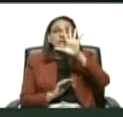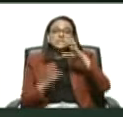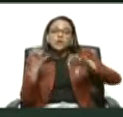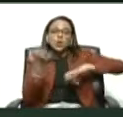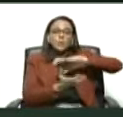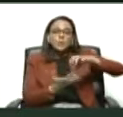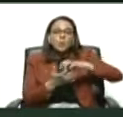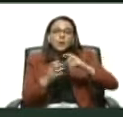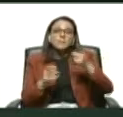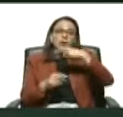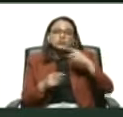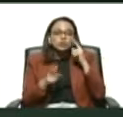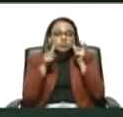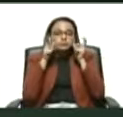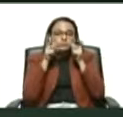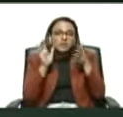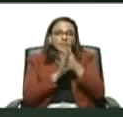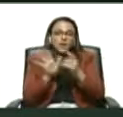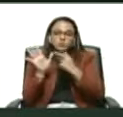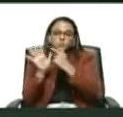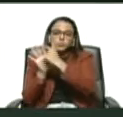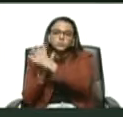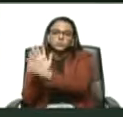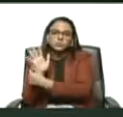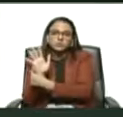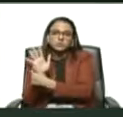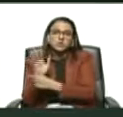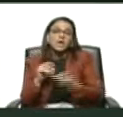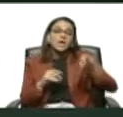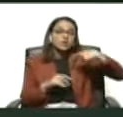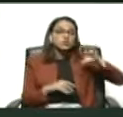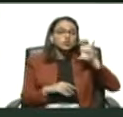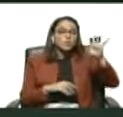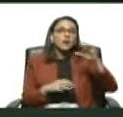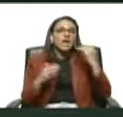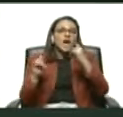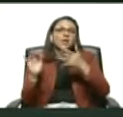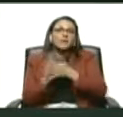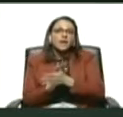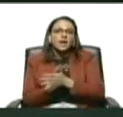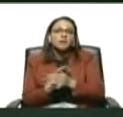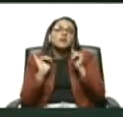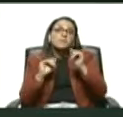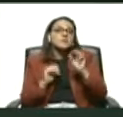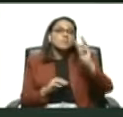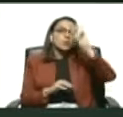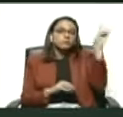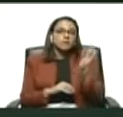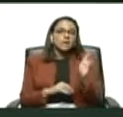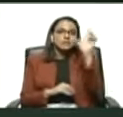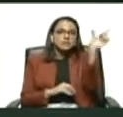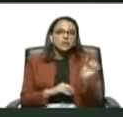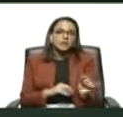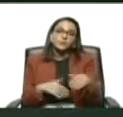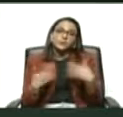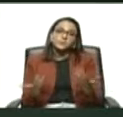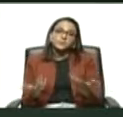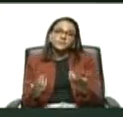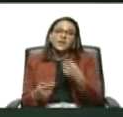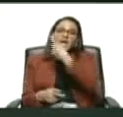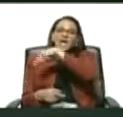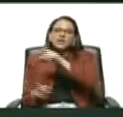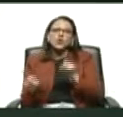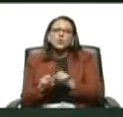de cerca. Y en nuestra región señalan como conflicto el Esequibo. Ellos siempre se